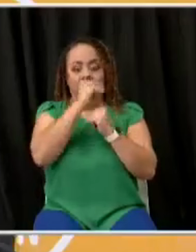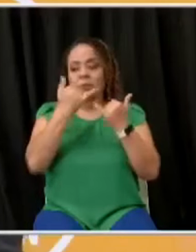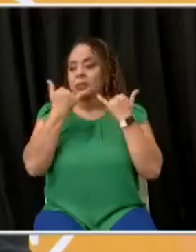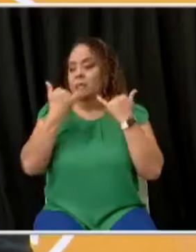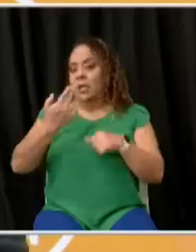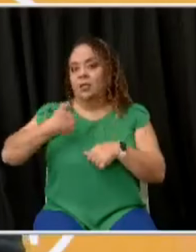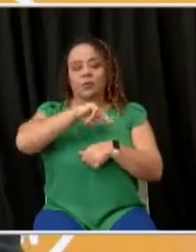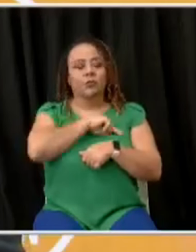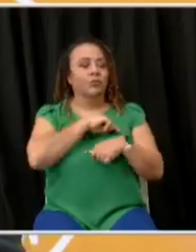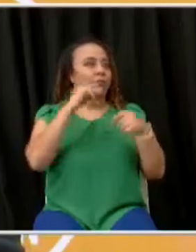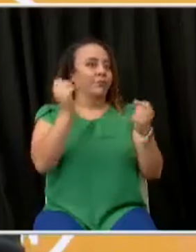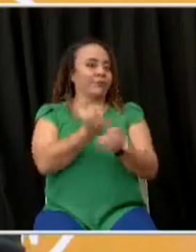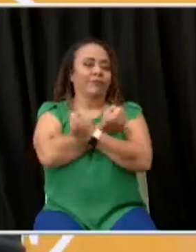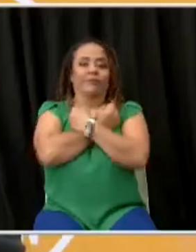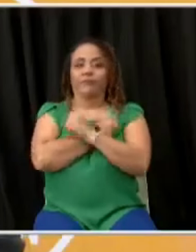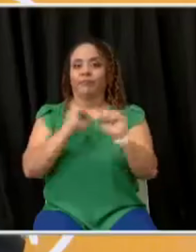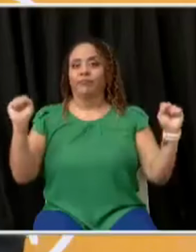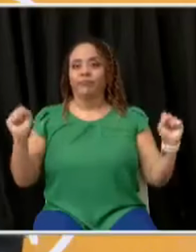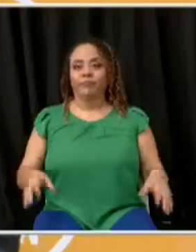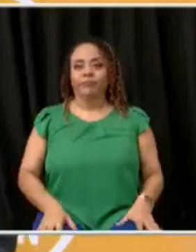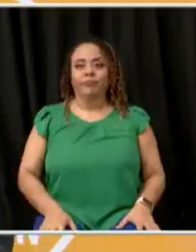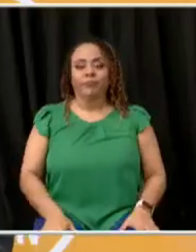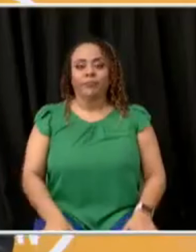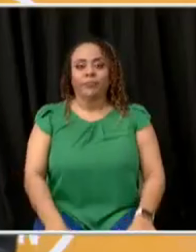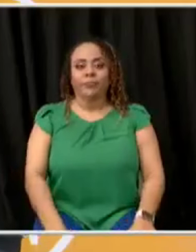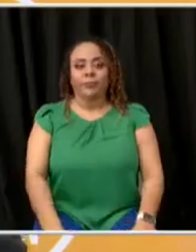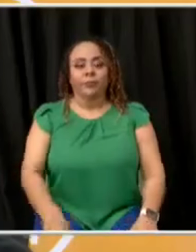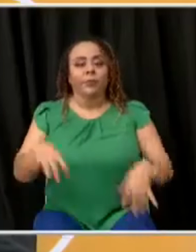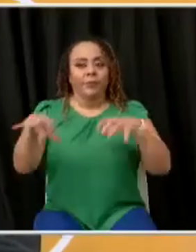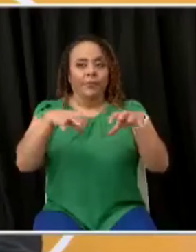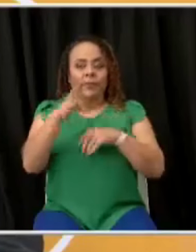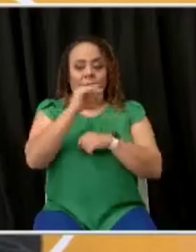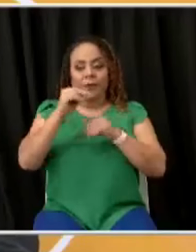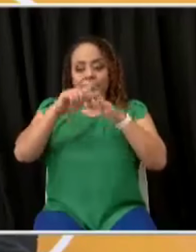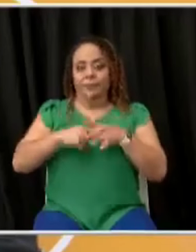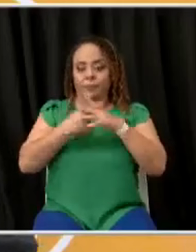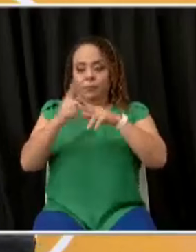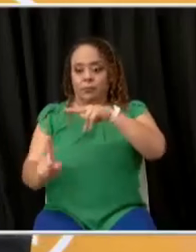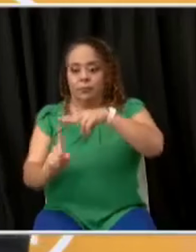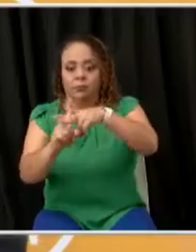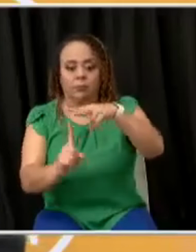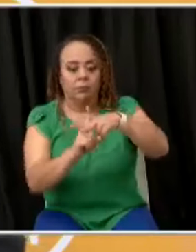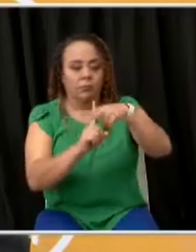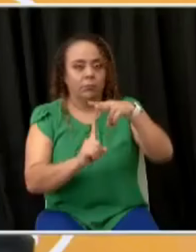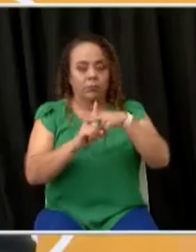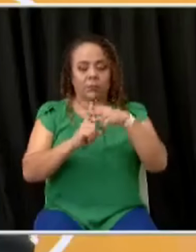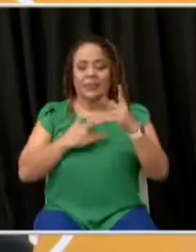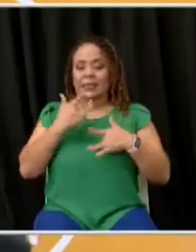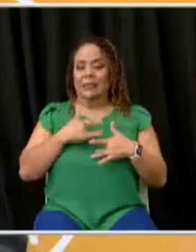somos capaces de activar y es donde empiezan a aparecer los síntomas del